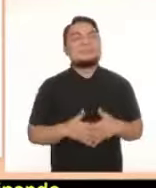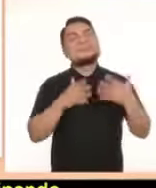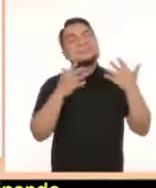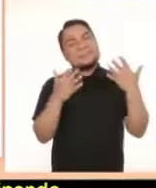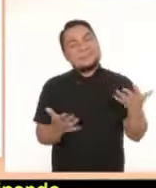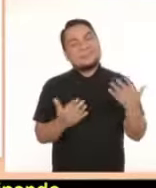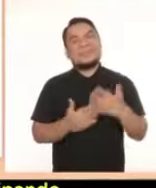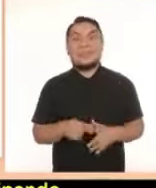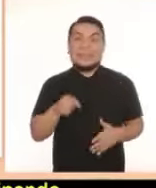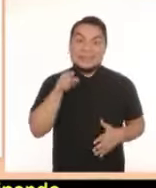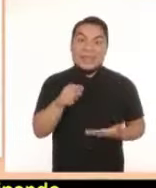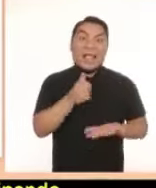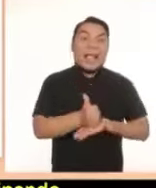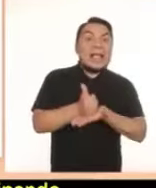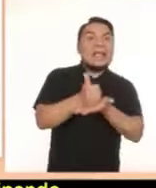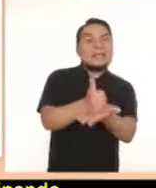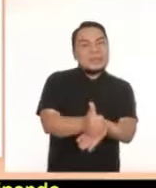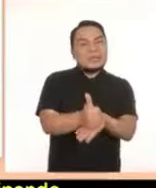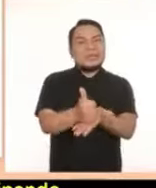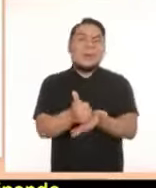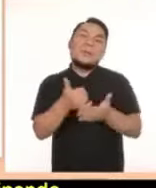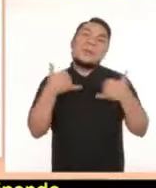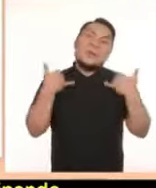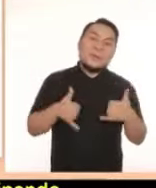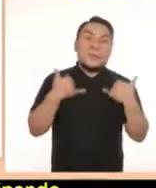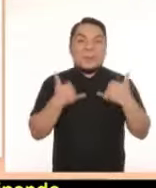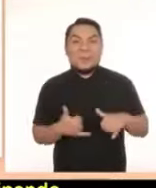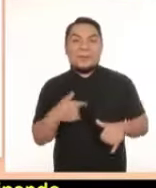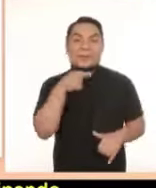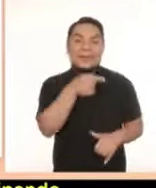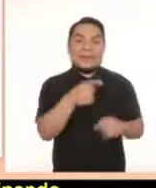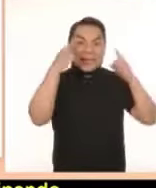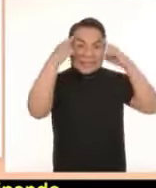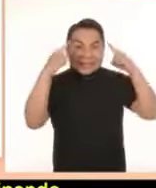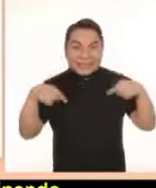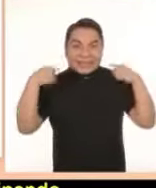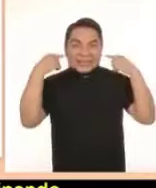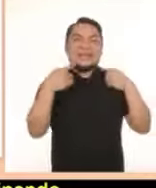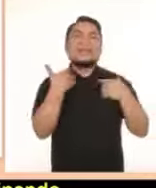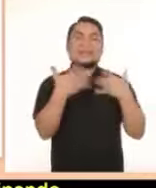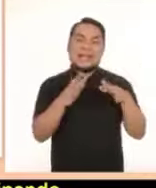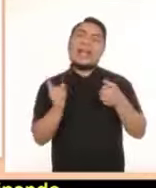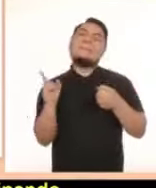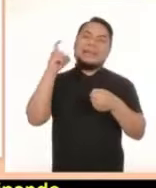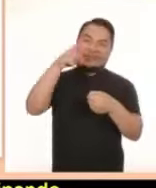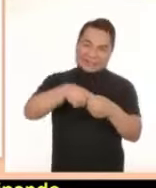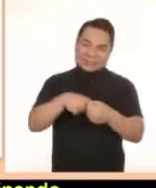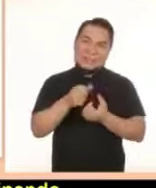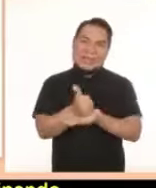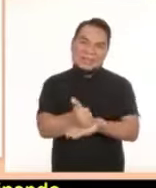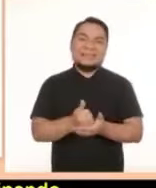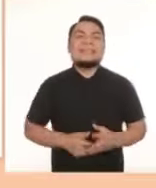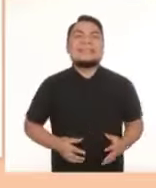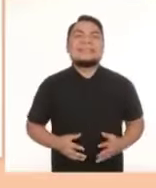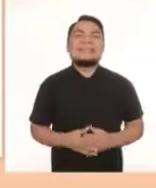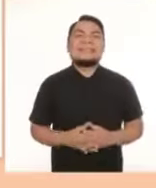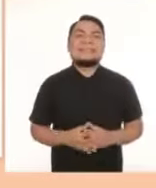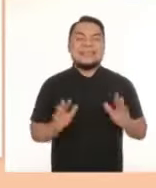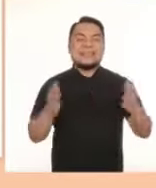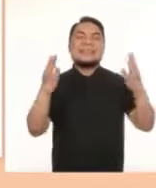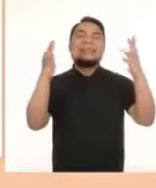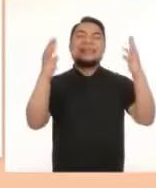así, ayudando y jugando, Tito va participando.